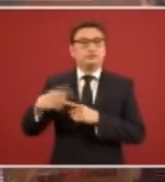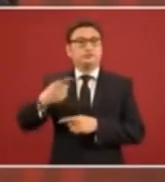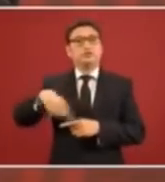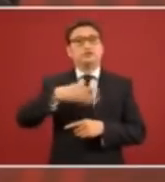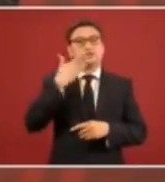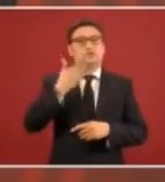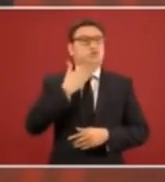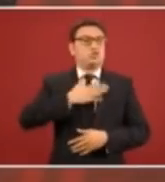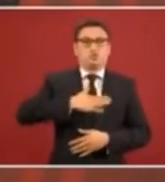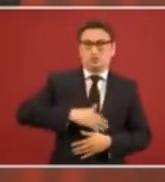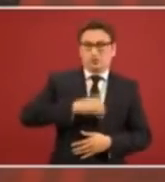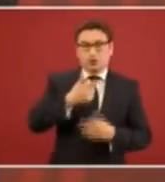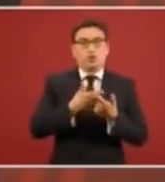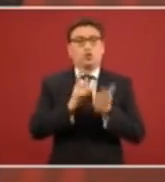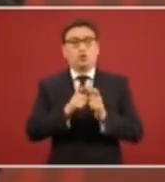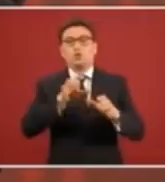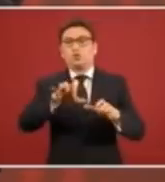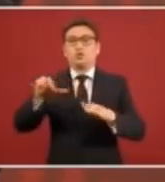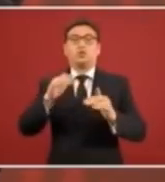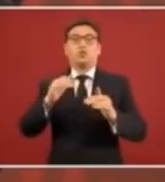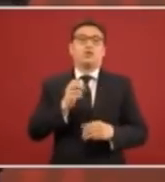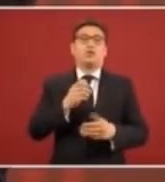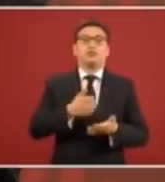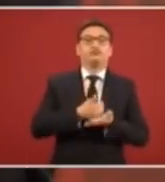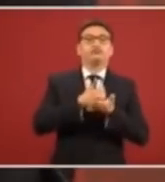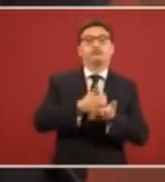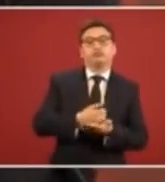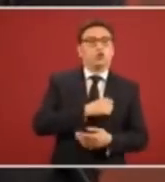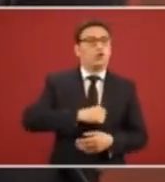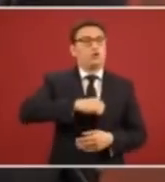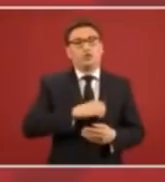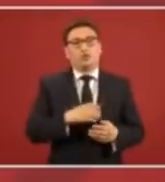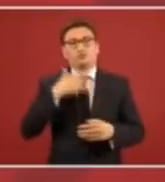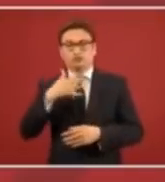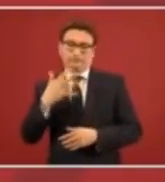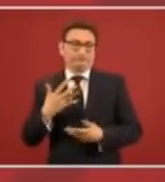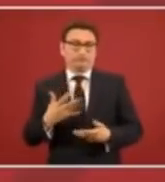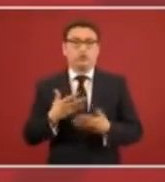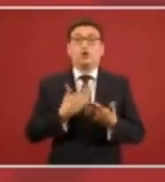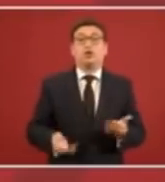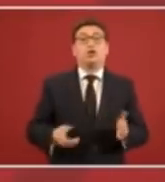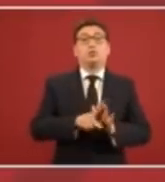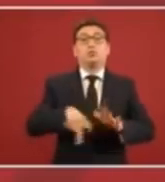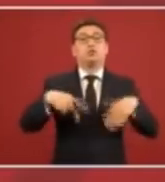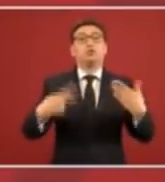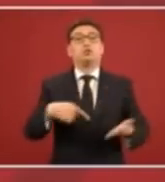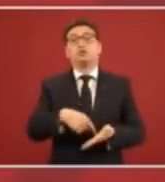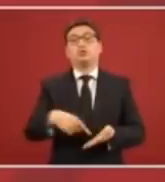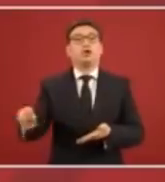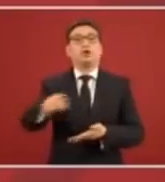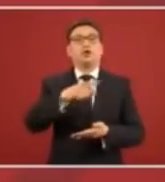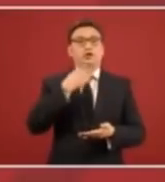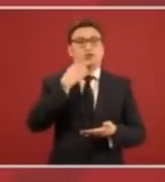de injusticias, de privilegios, de corrupción. Hoy viene un periódico que dice,